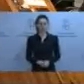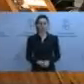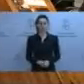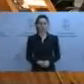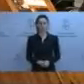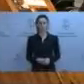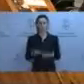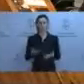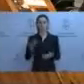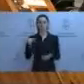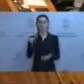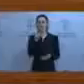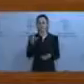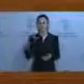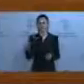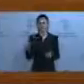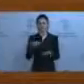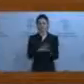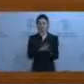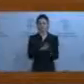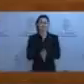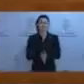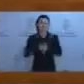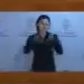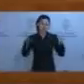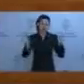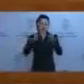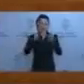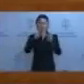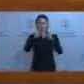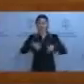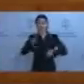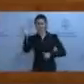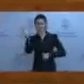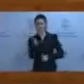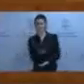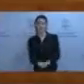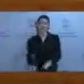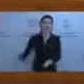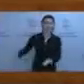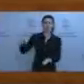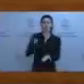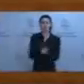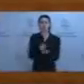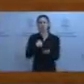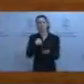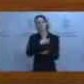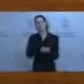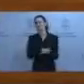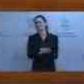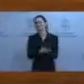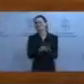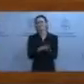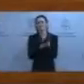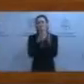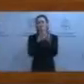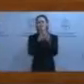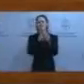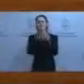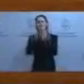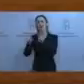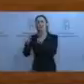La semana pasada hablábamos ampliamente del tema en cuestión, que hoy nos vuelve a traer aquí, y no voy a incidir, pues, en los mismos términos para no